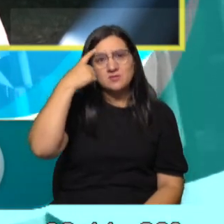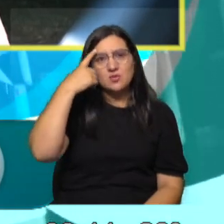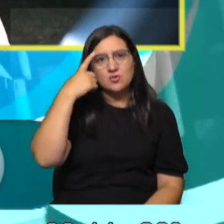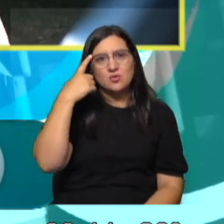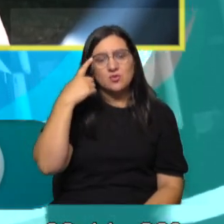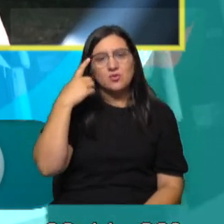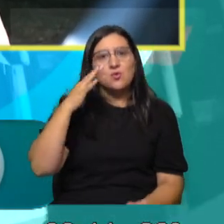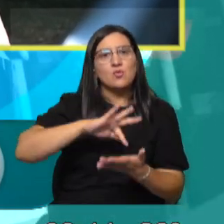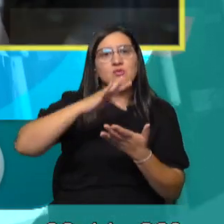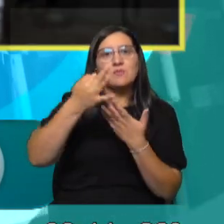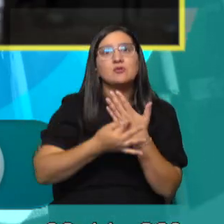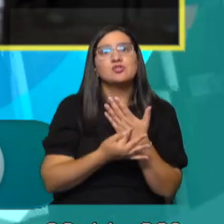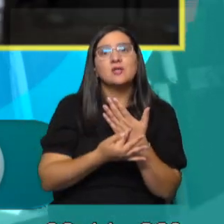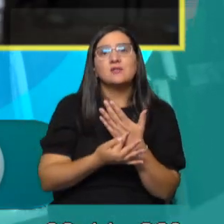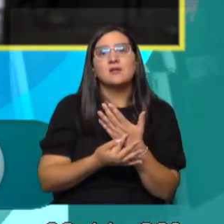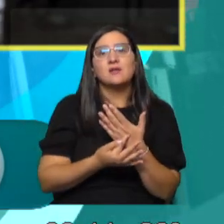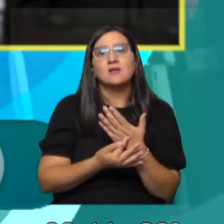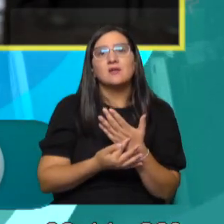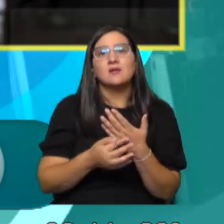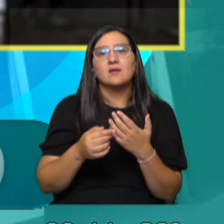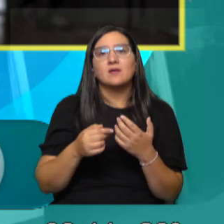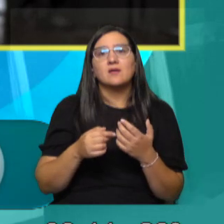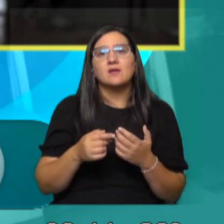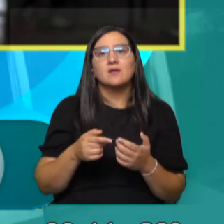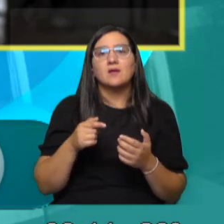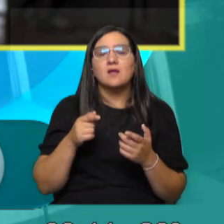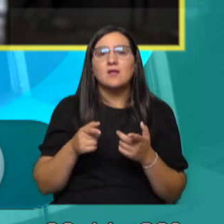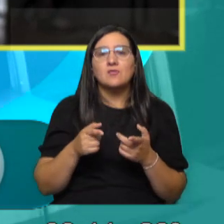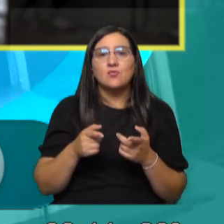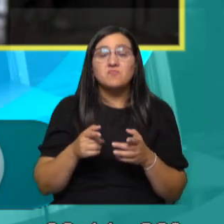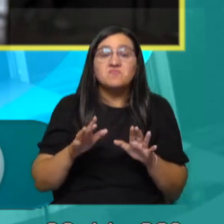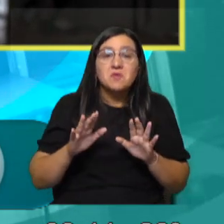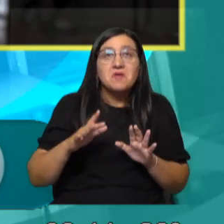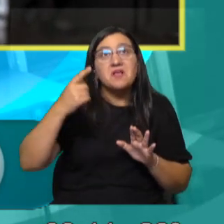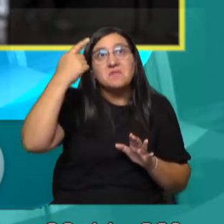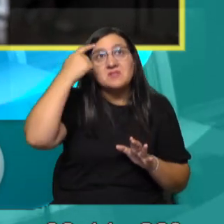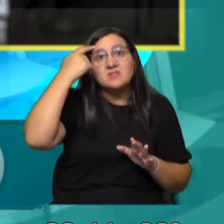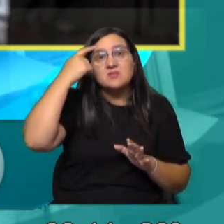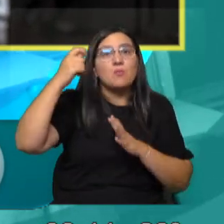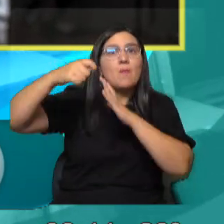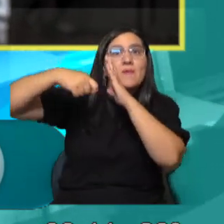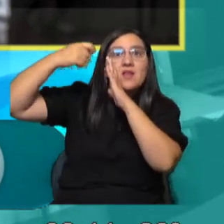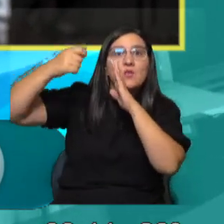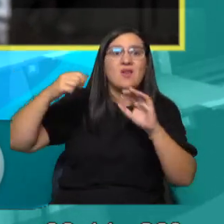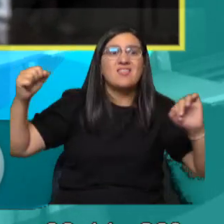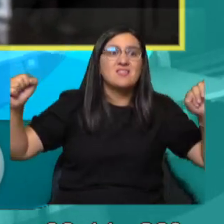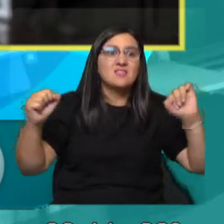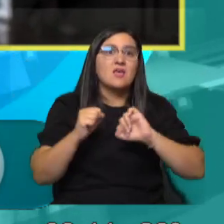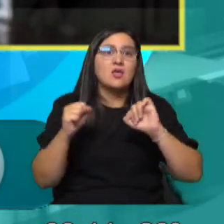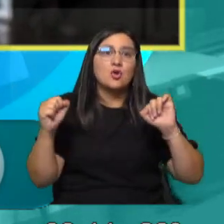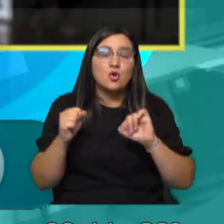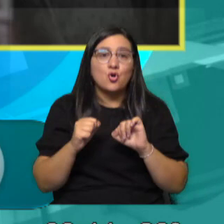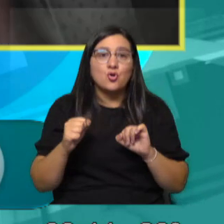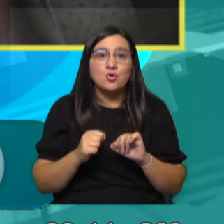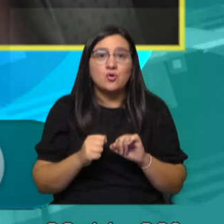se proyectan este tipo de proyectos, valga la redundancia, de repente uno piensa como películas de terror, cine de terror, un nicho que